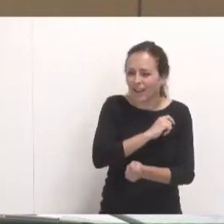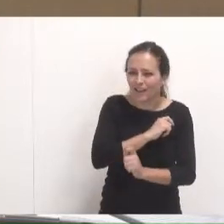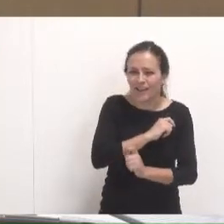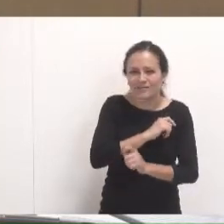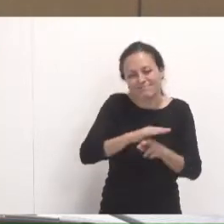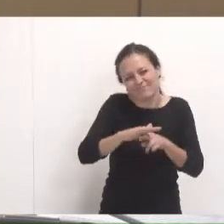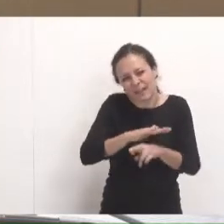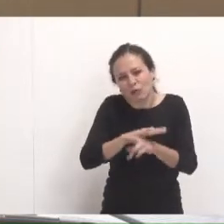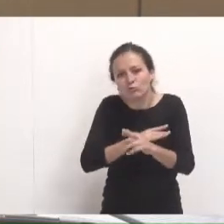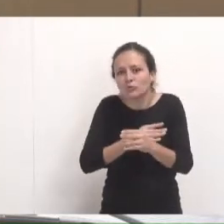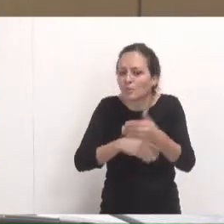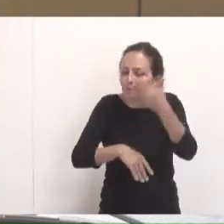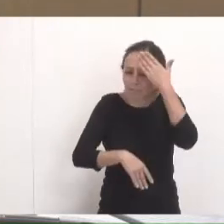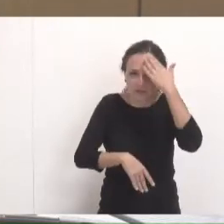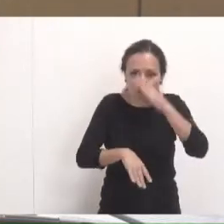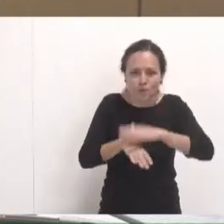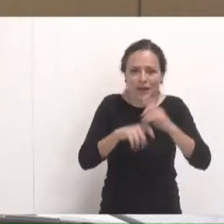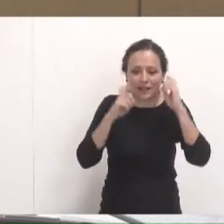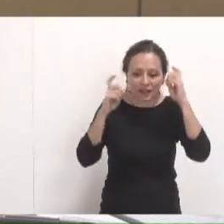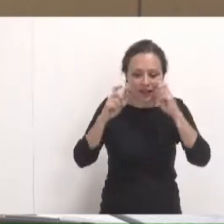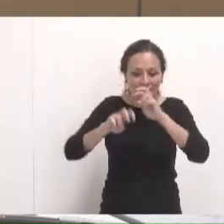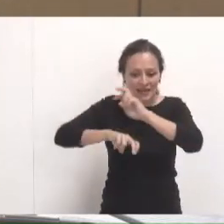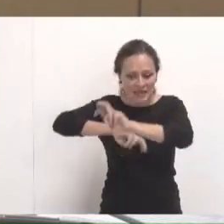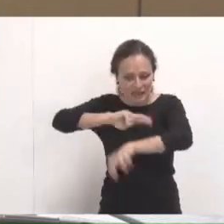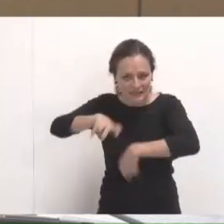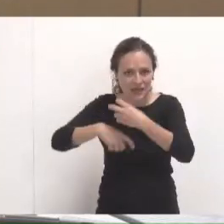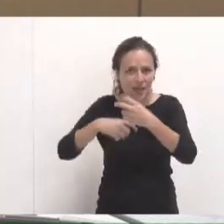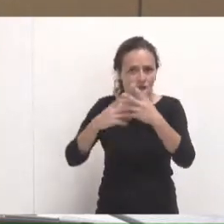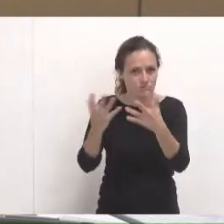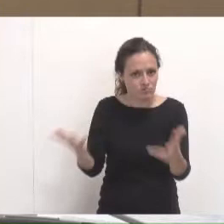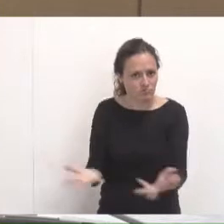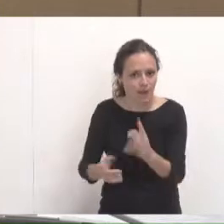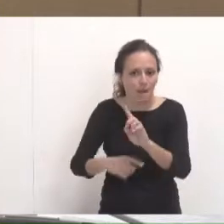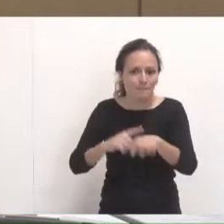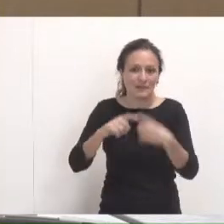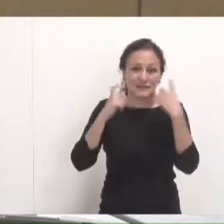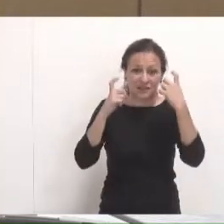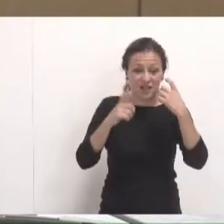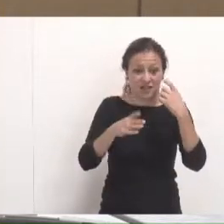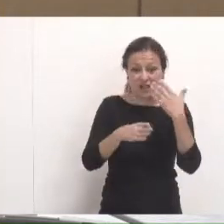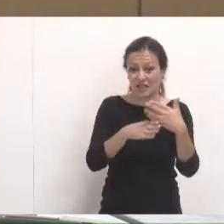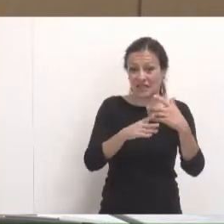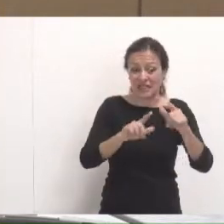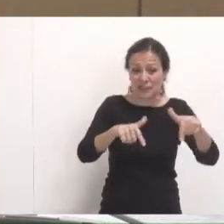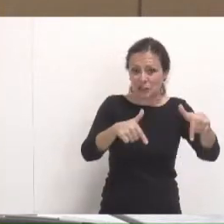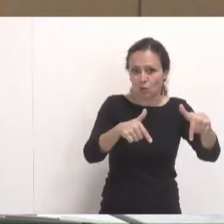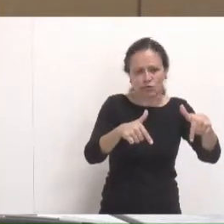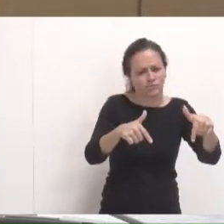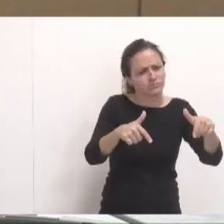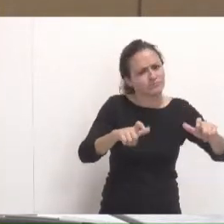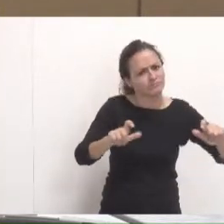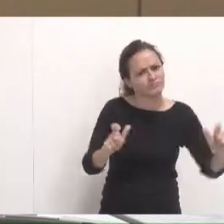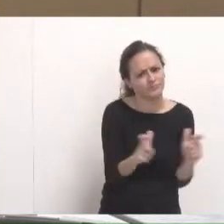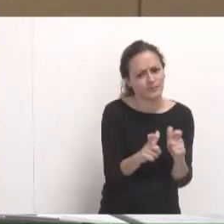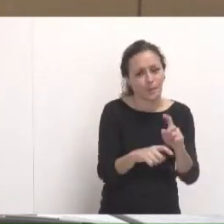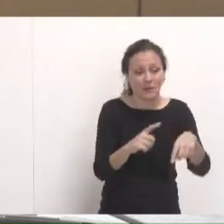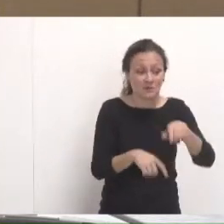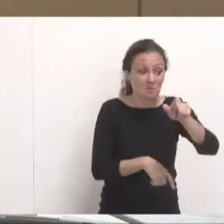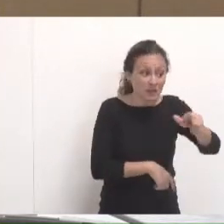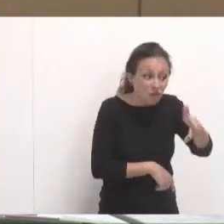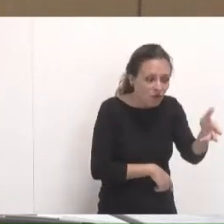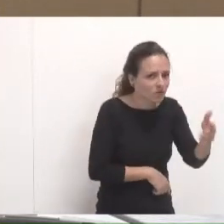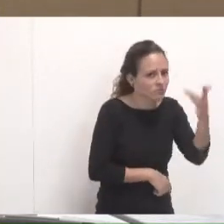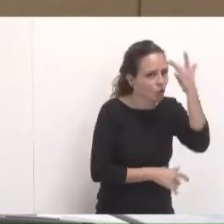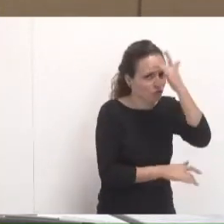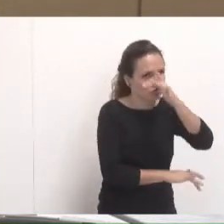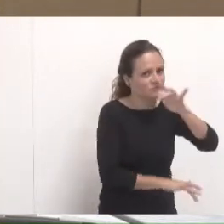por intentar crear los menos residuos posibles, por la concienciación también de los ciudadanos.